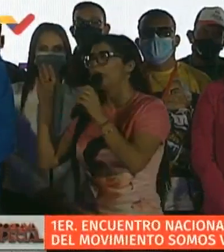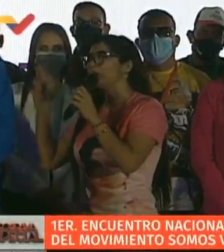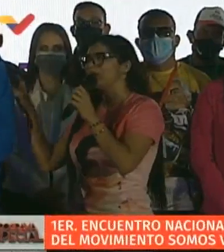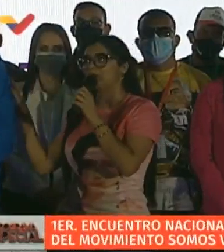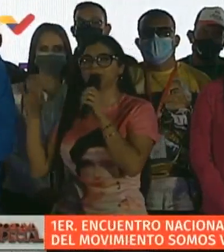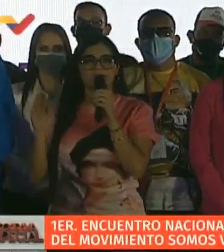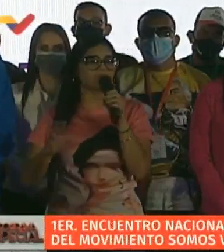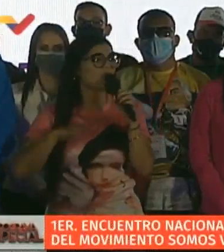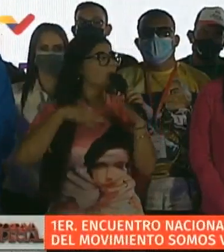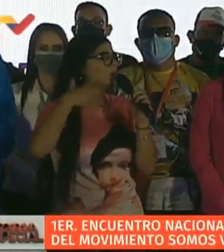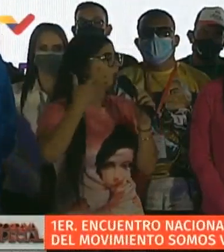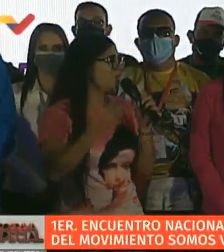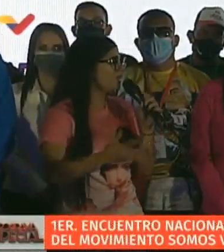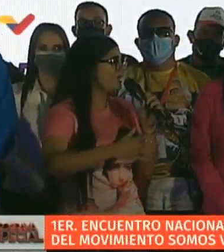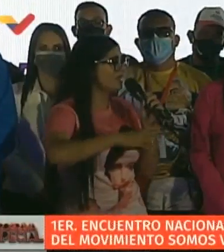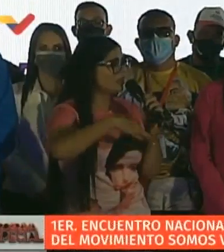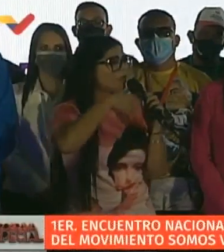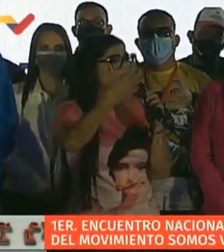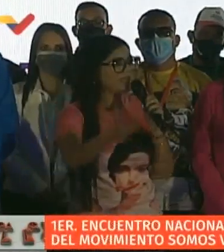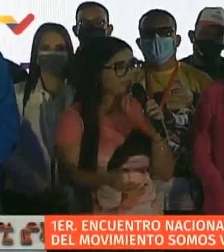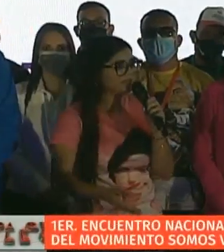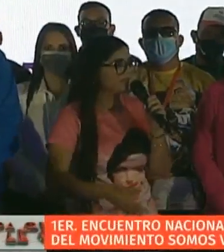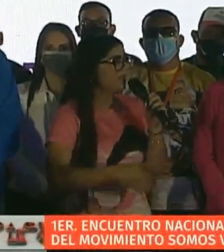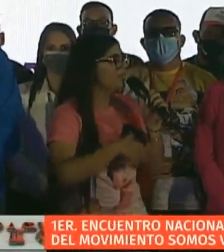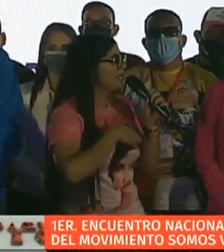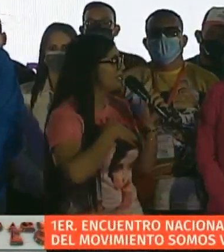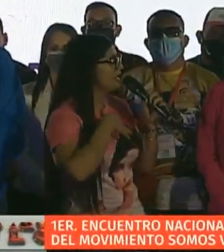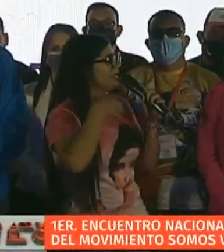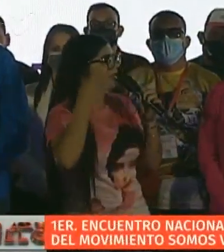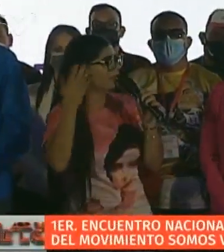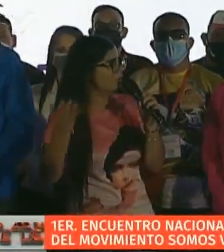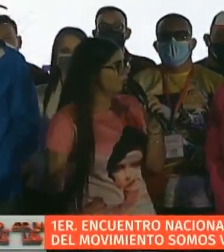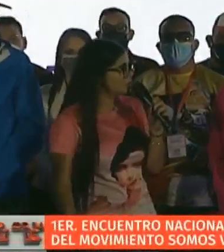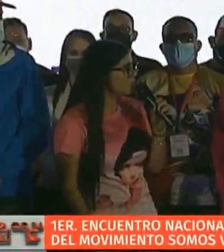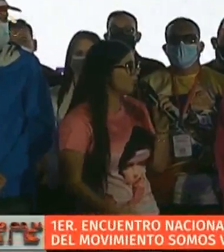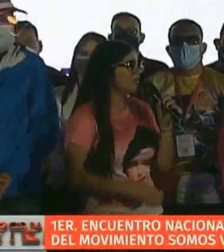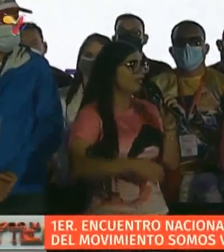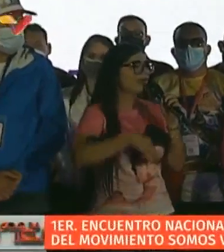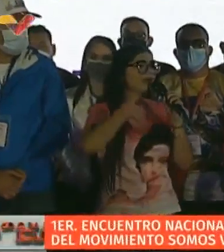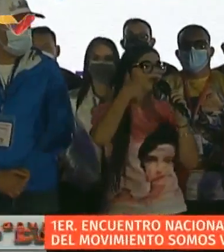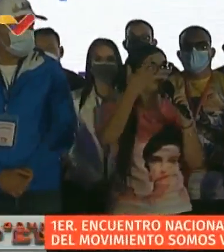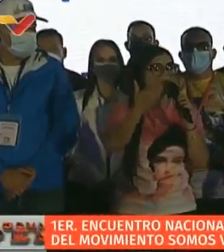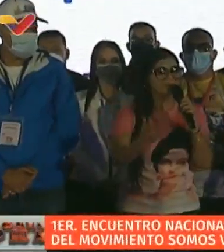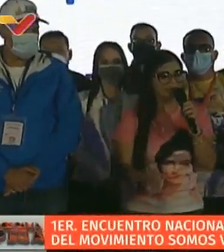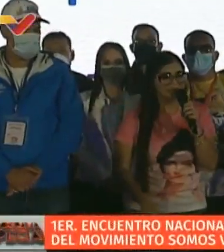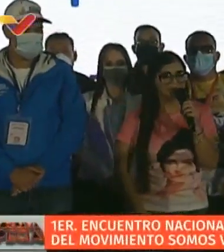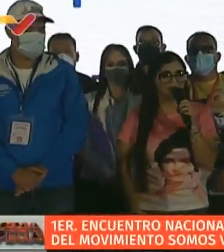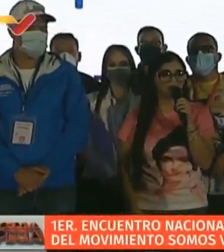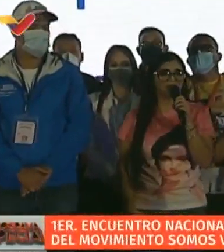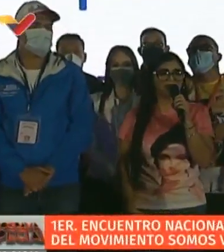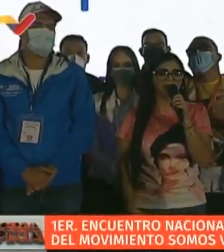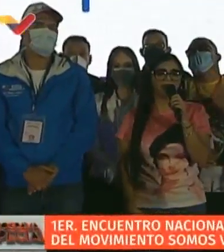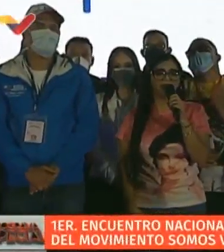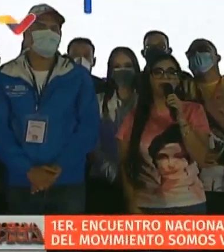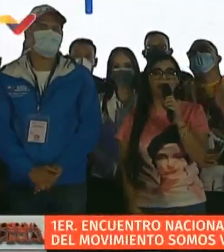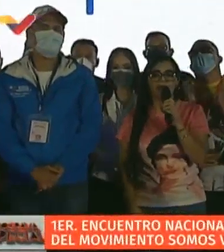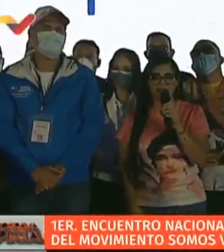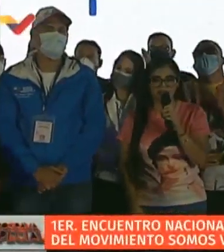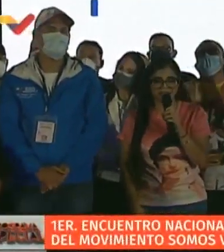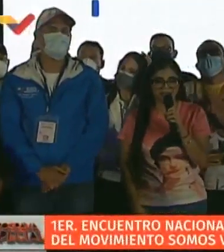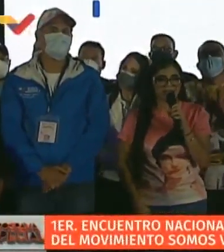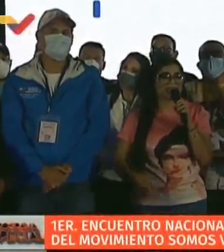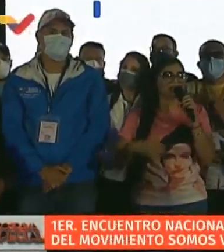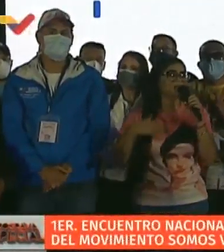Por eso el compañero Mesuti es un promotor de la región Oriente, Daniel de la región Sur, Carlos de la región